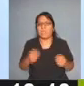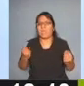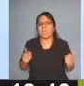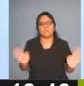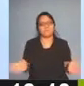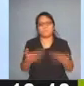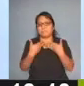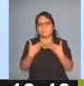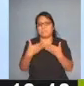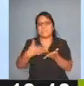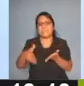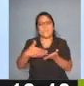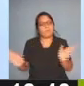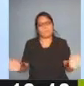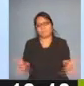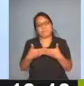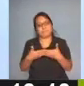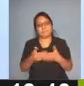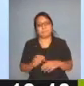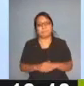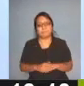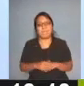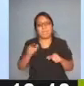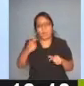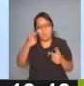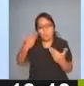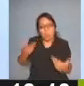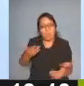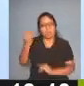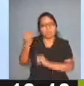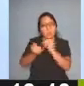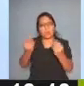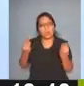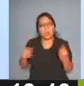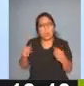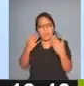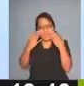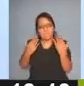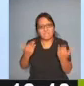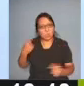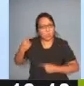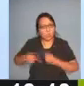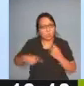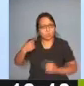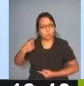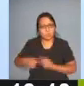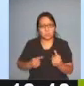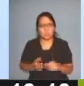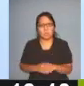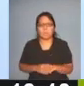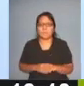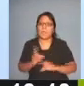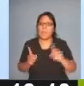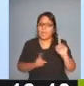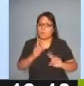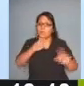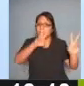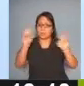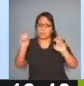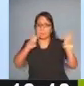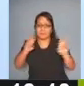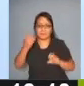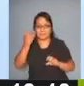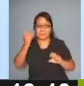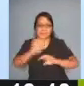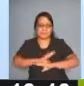el cierre del INADI, dando también a conocer investigaciones que van a continuar y algunos puntos que ya